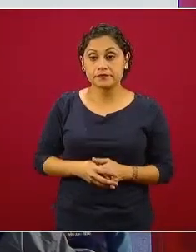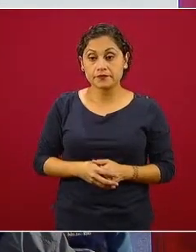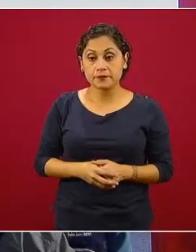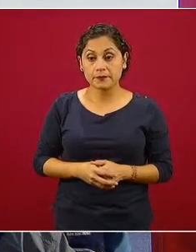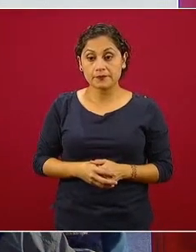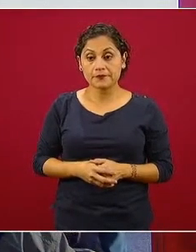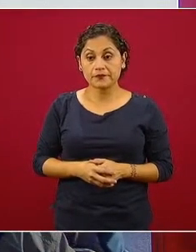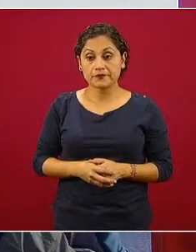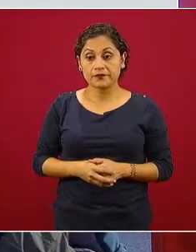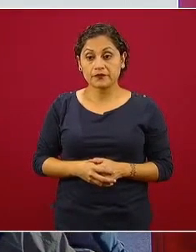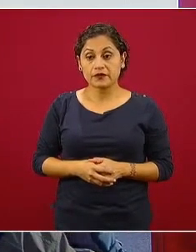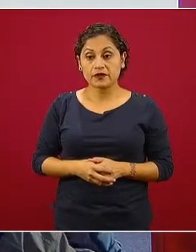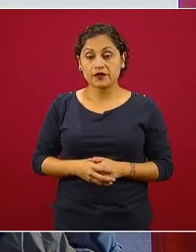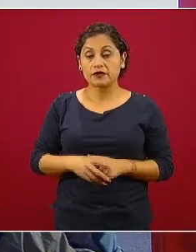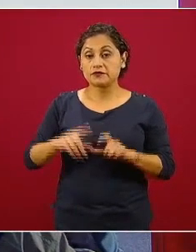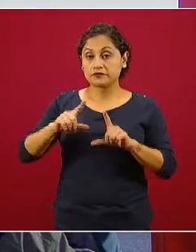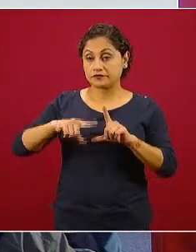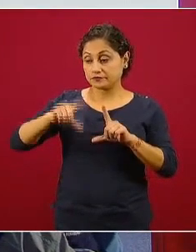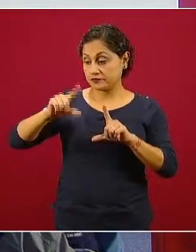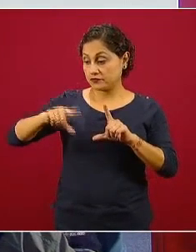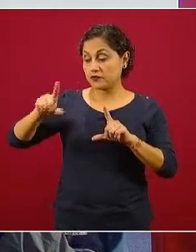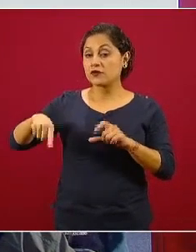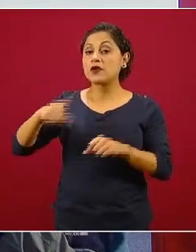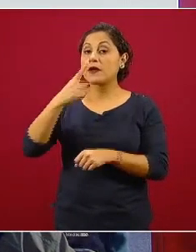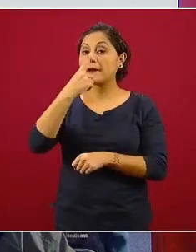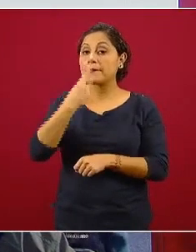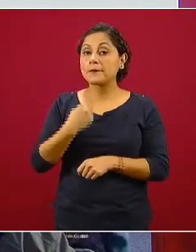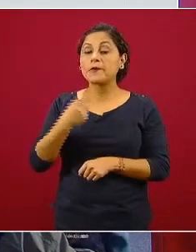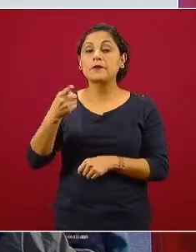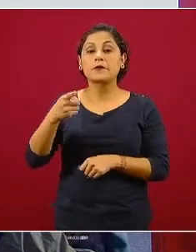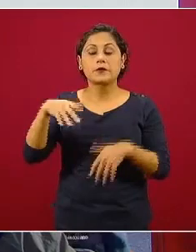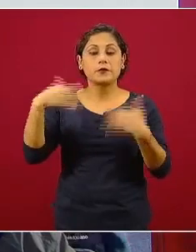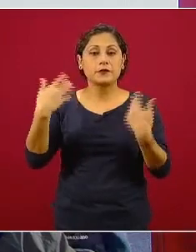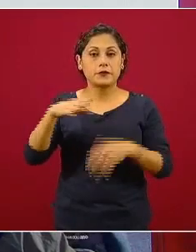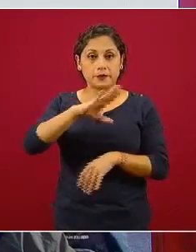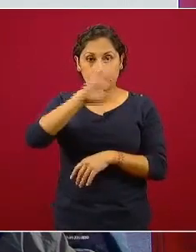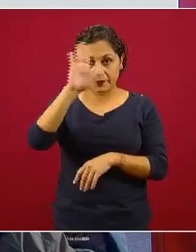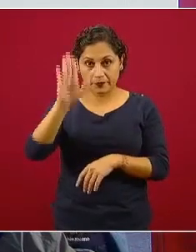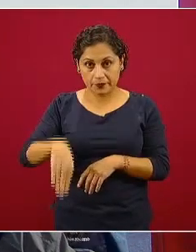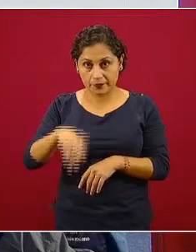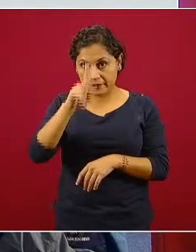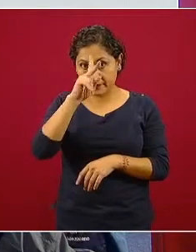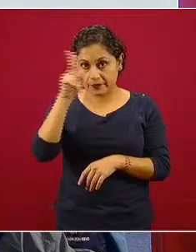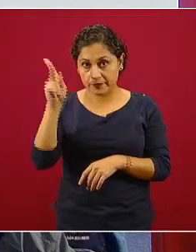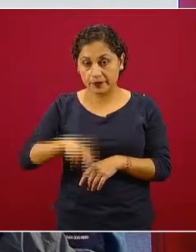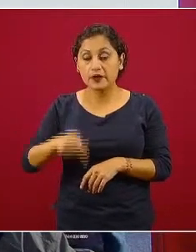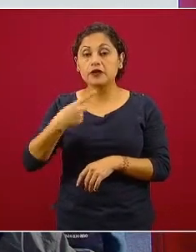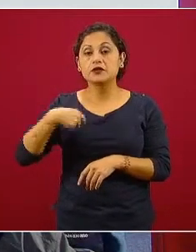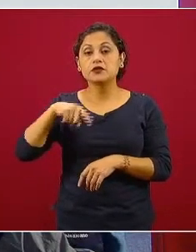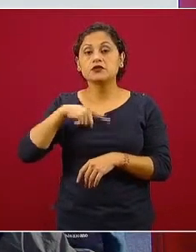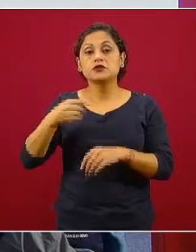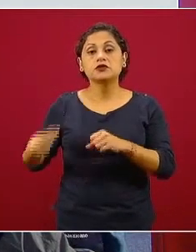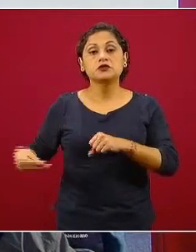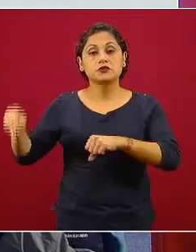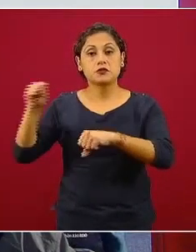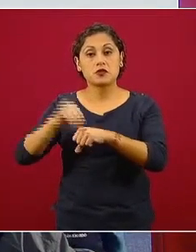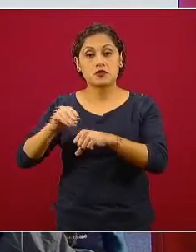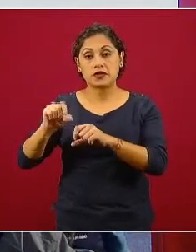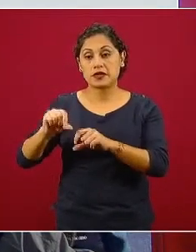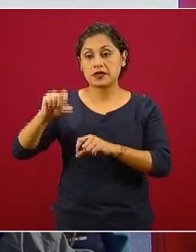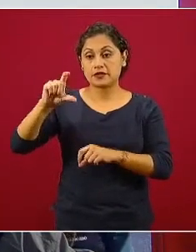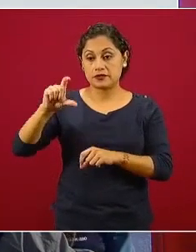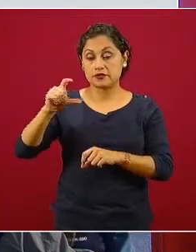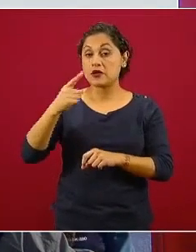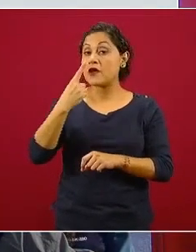de casos fatales en color rojo y hemos separado dos intervalos adicionales. Todo lo rojo